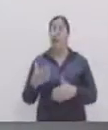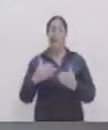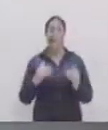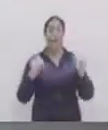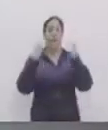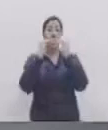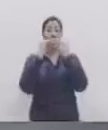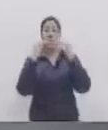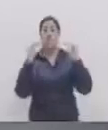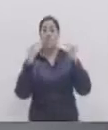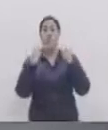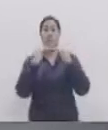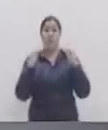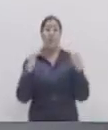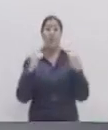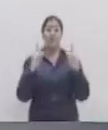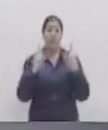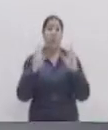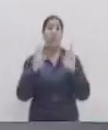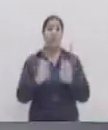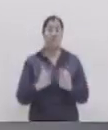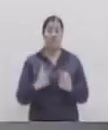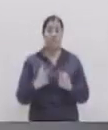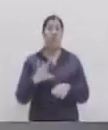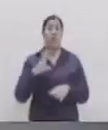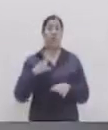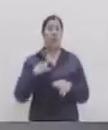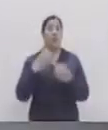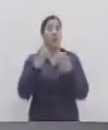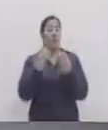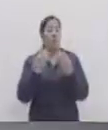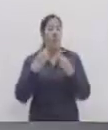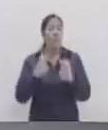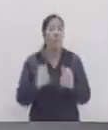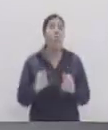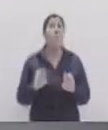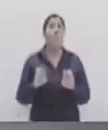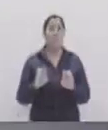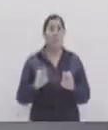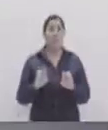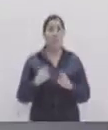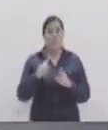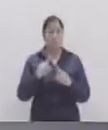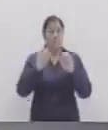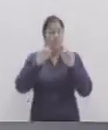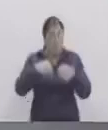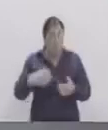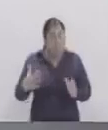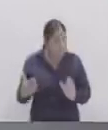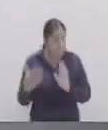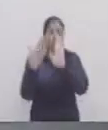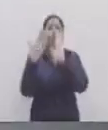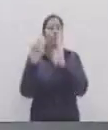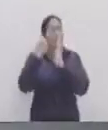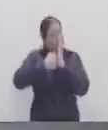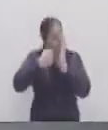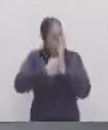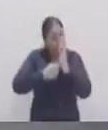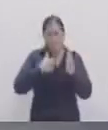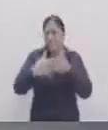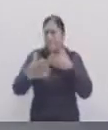en la persona, ¿verdad? Es tener la posibilidad y la oportunidad de enfrentar cualquier